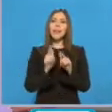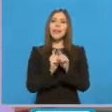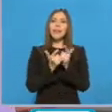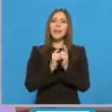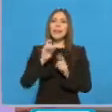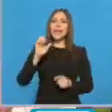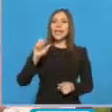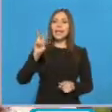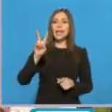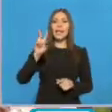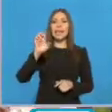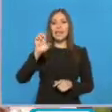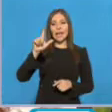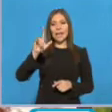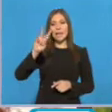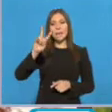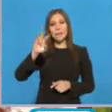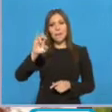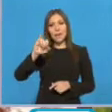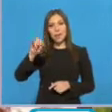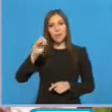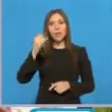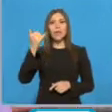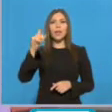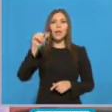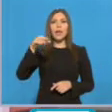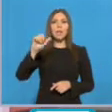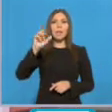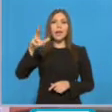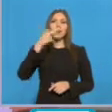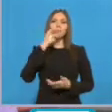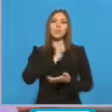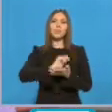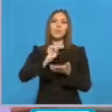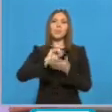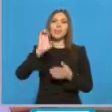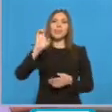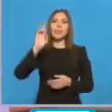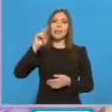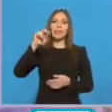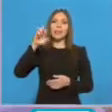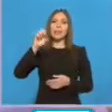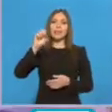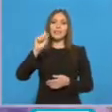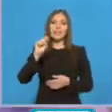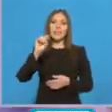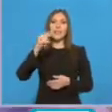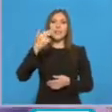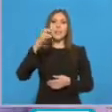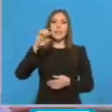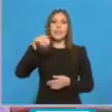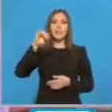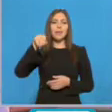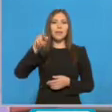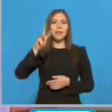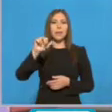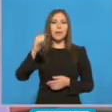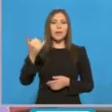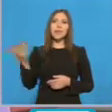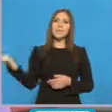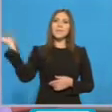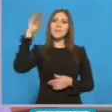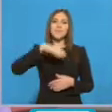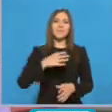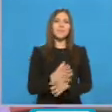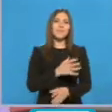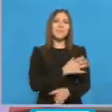Hemingway. Qué bonito. Los invitamos a que nos acompañen, que vengan. Niños, tráiganse a sus papás, Sí. vengan ustedes, Sí. acompáñenos. Es a las 12